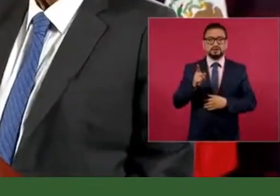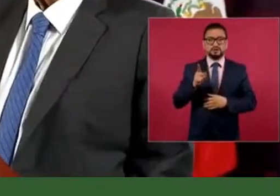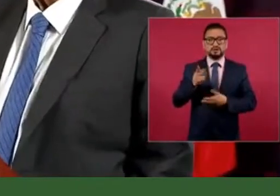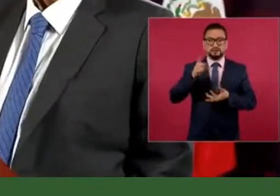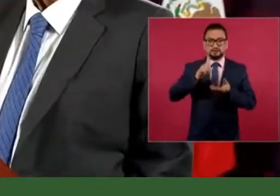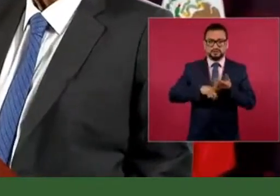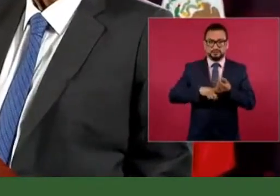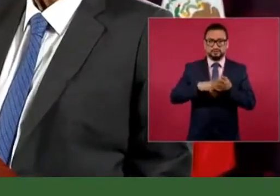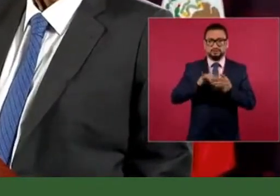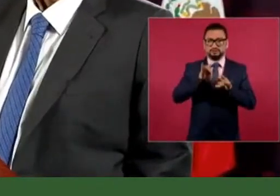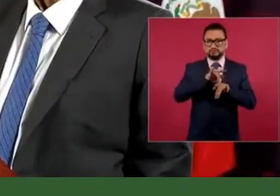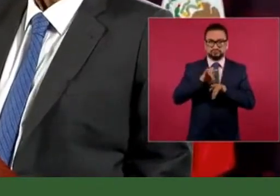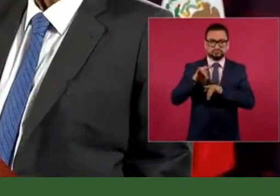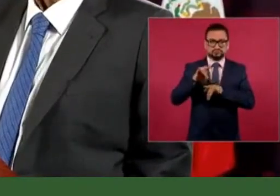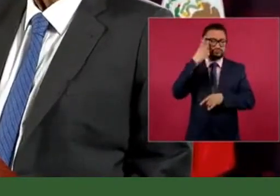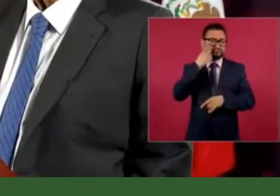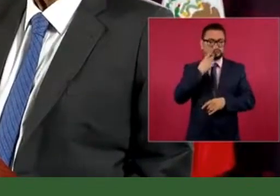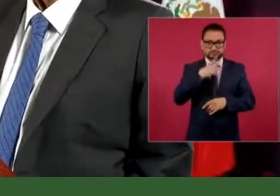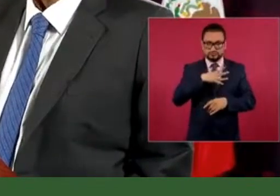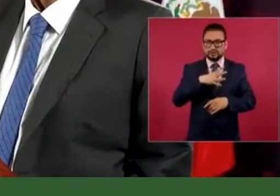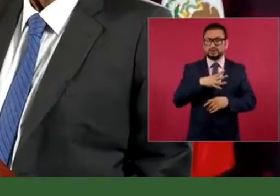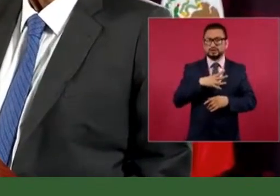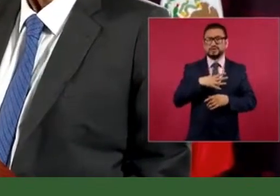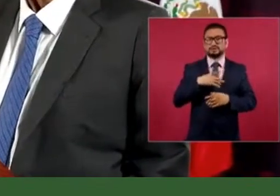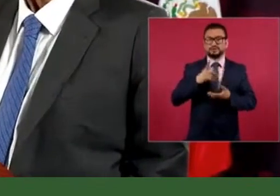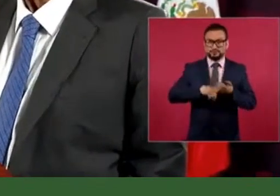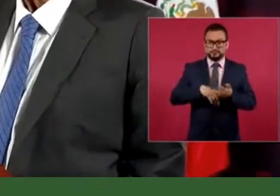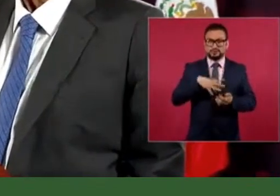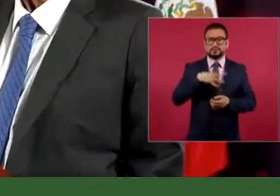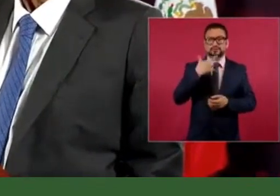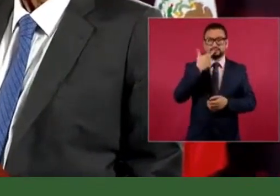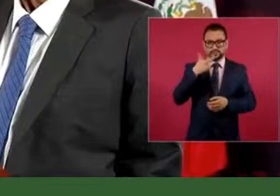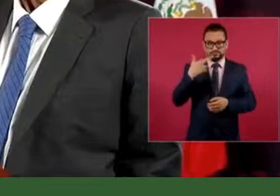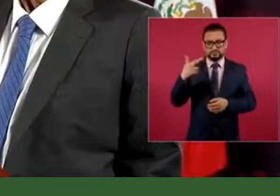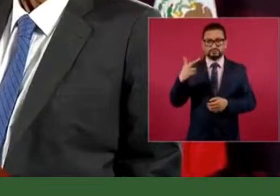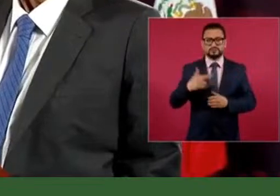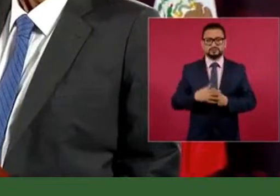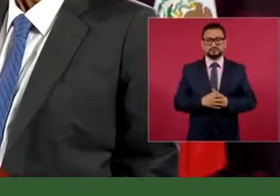dormitorios, que tiene restaurante,